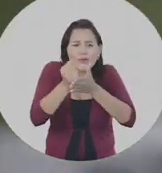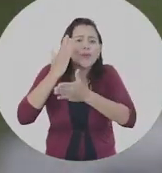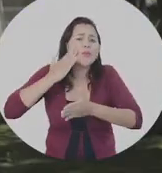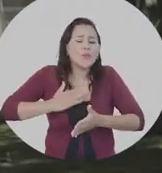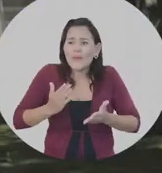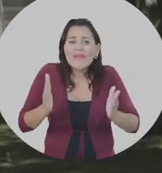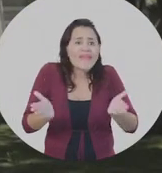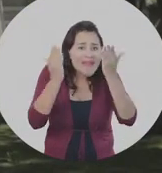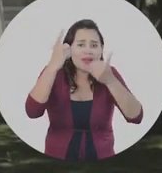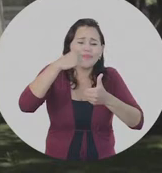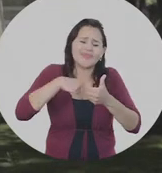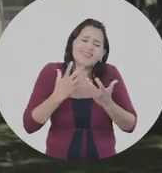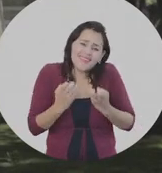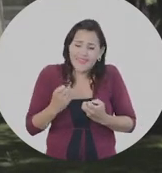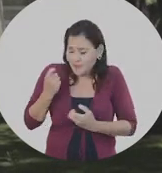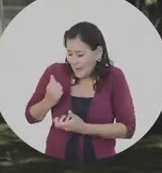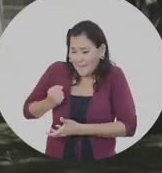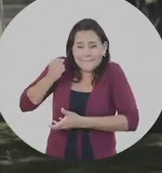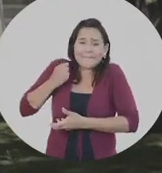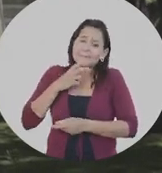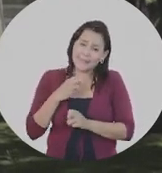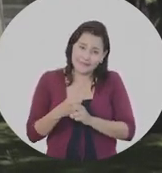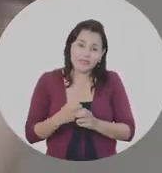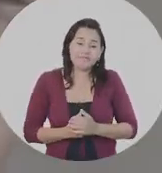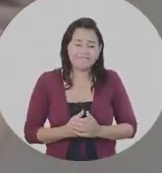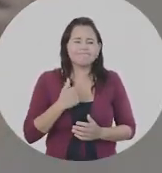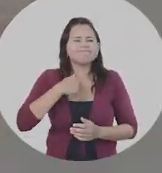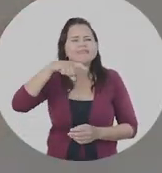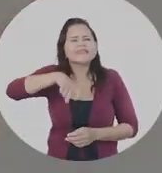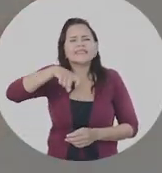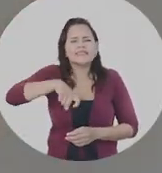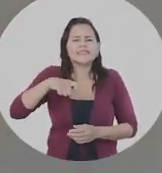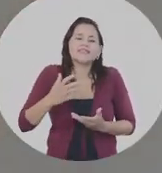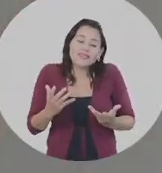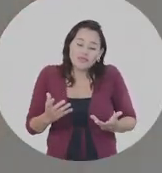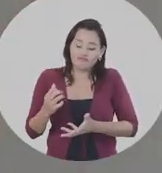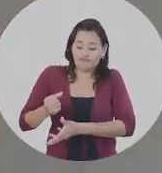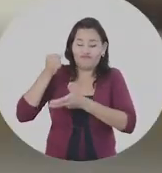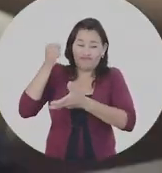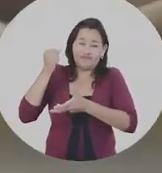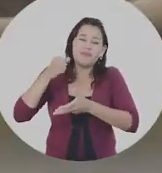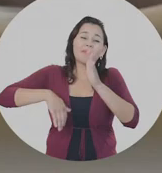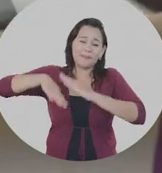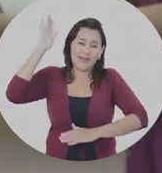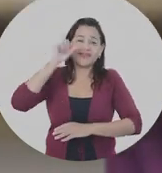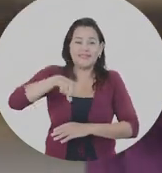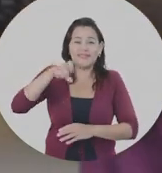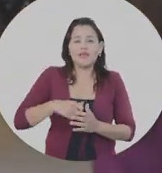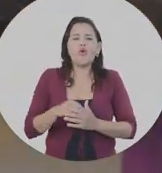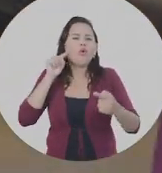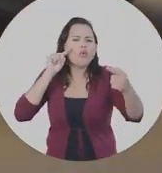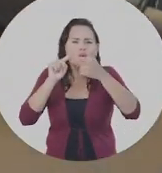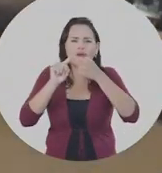de tantos jóvenes magdalenenses que añoran más oportunidades, requerimos una asignación presupuestal que